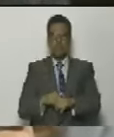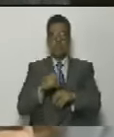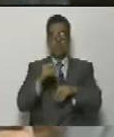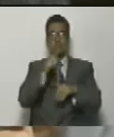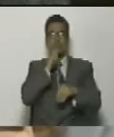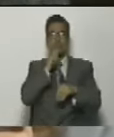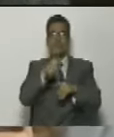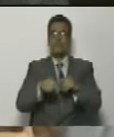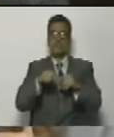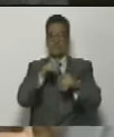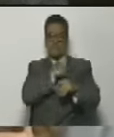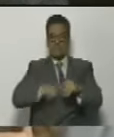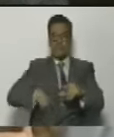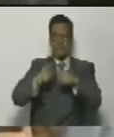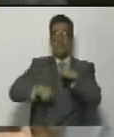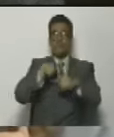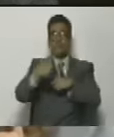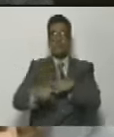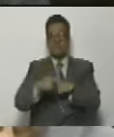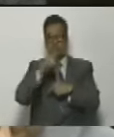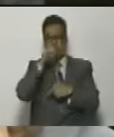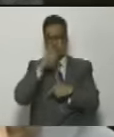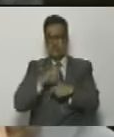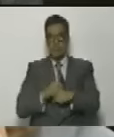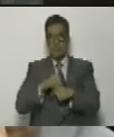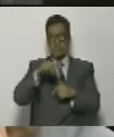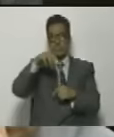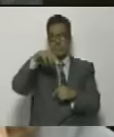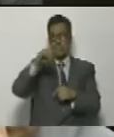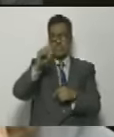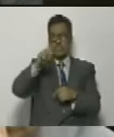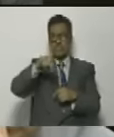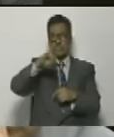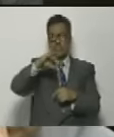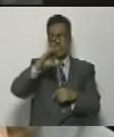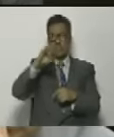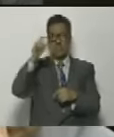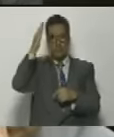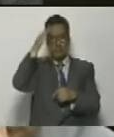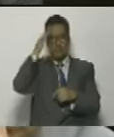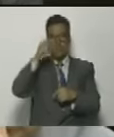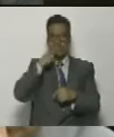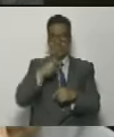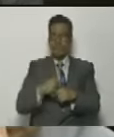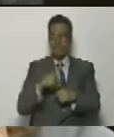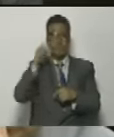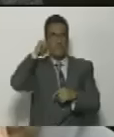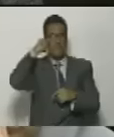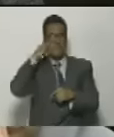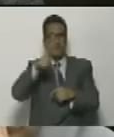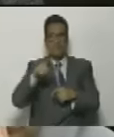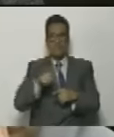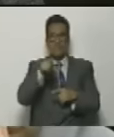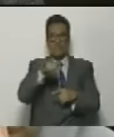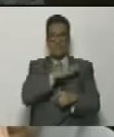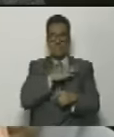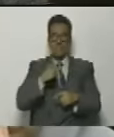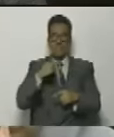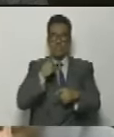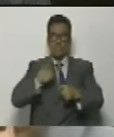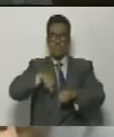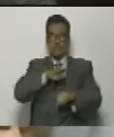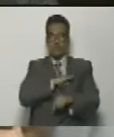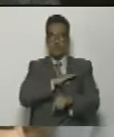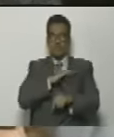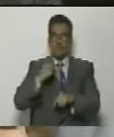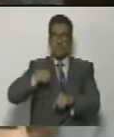ser el presidente para el próximo periodo. Nicolás Ernesto dijo que él sabía y recordó quién sería su candidato. Nosotros